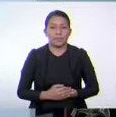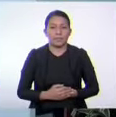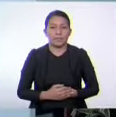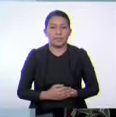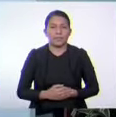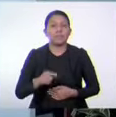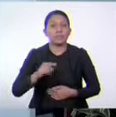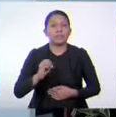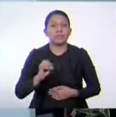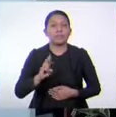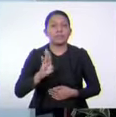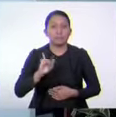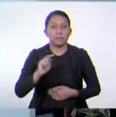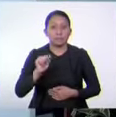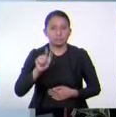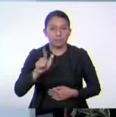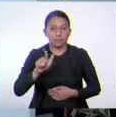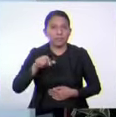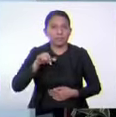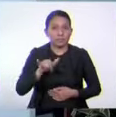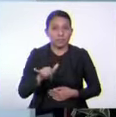este sería en